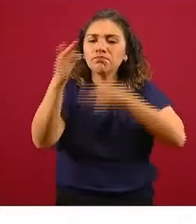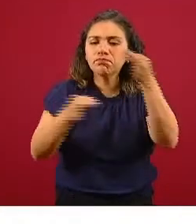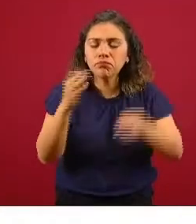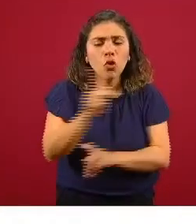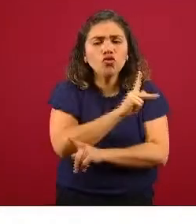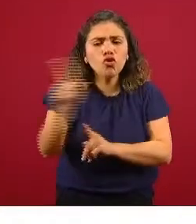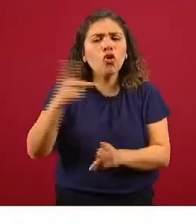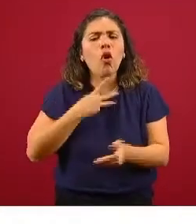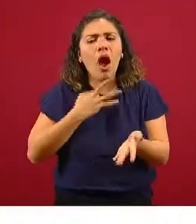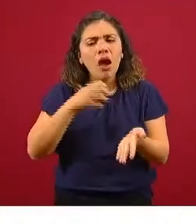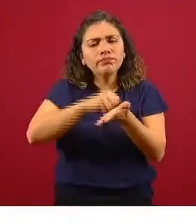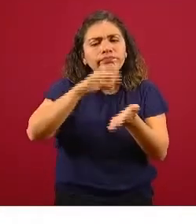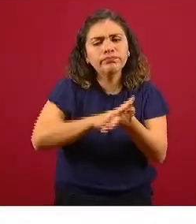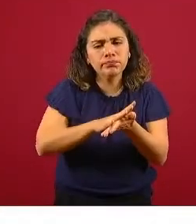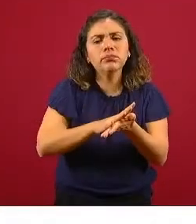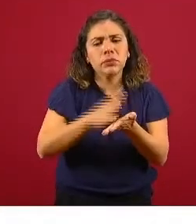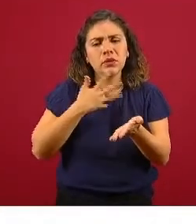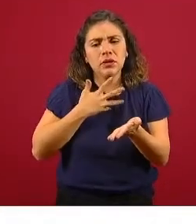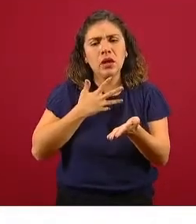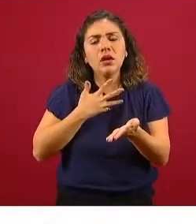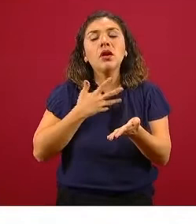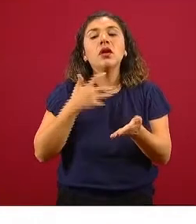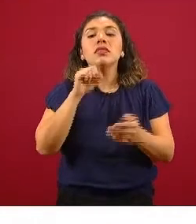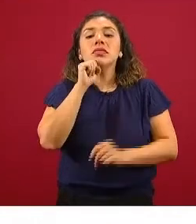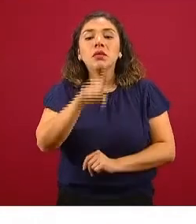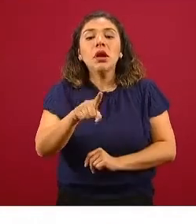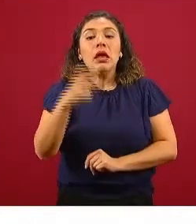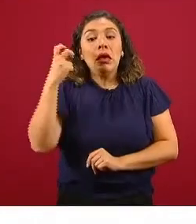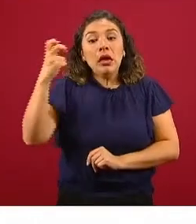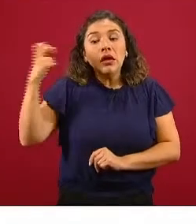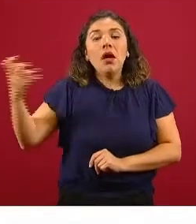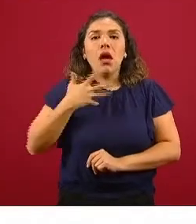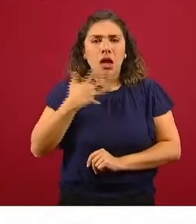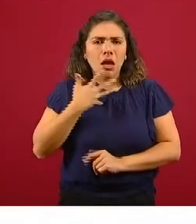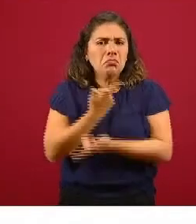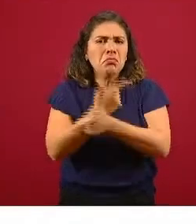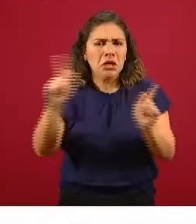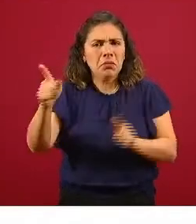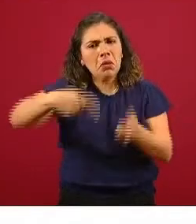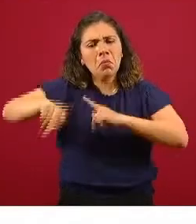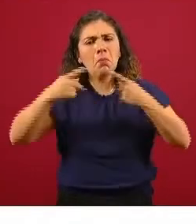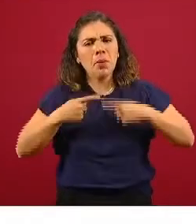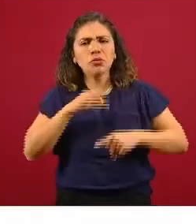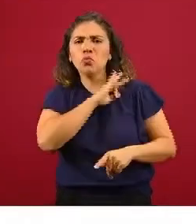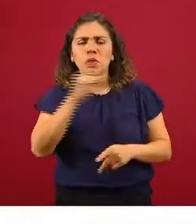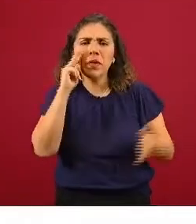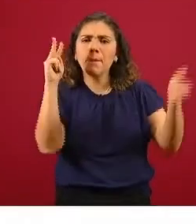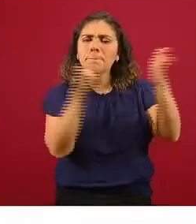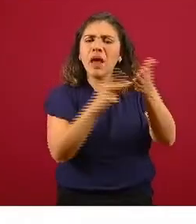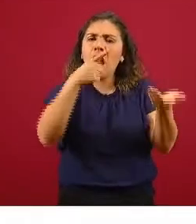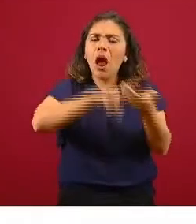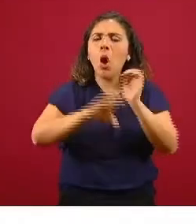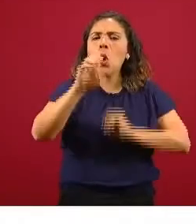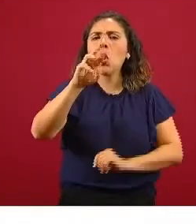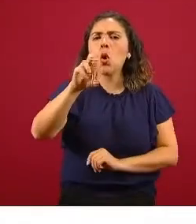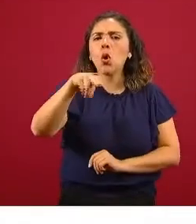todos están registrados y también están puestos a disposición en nuestro portal